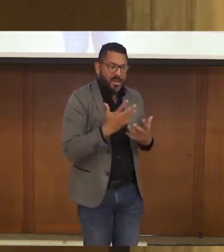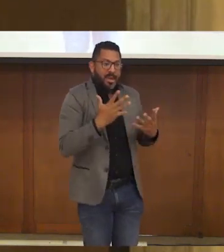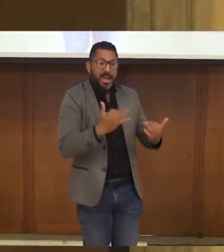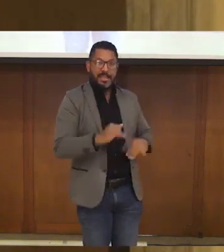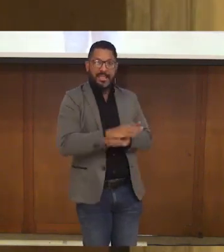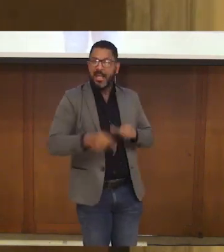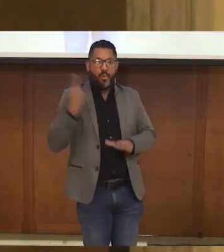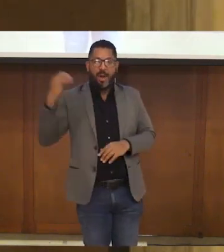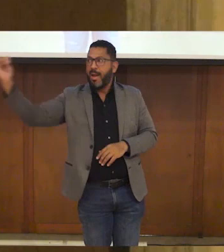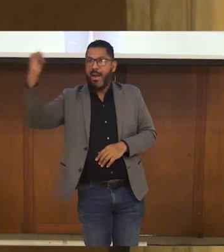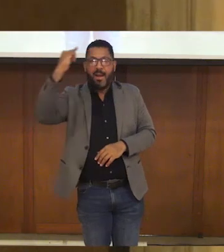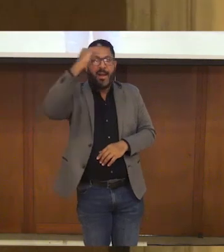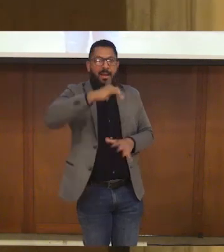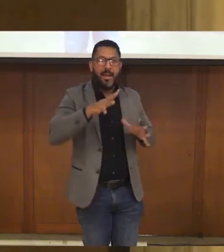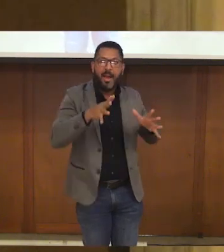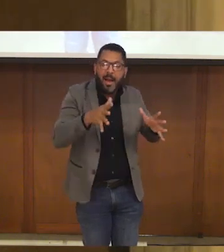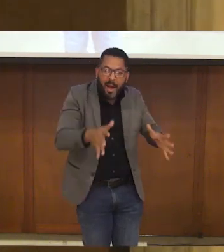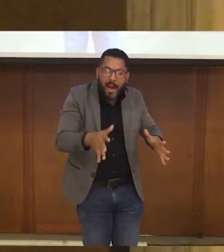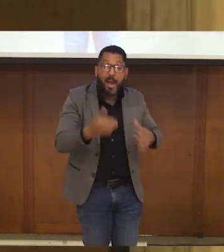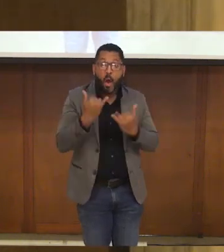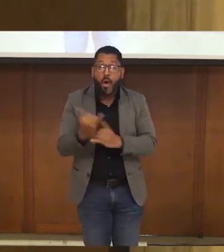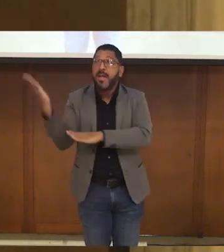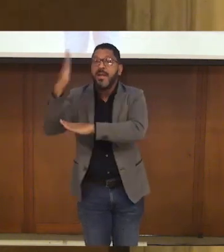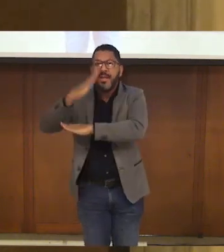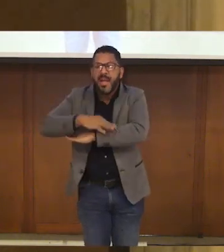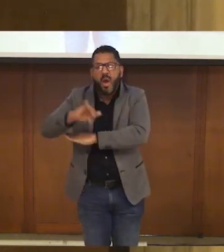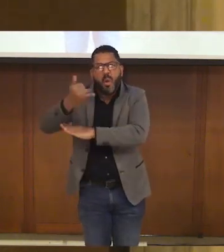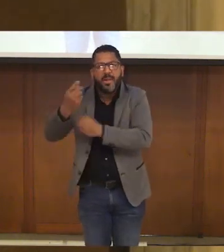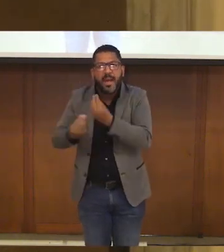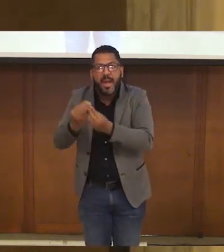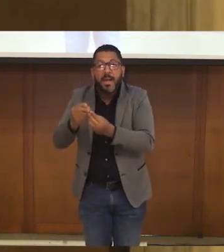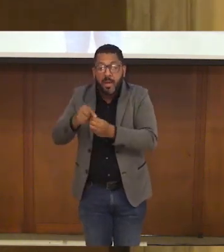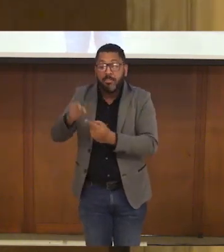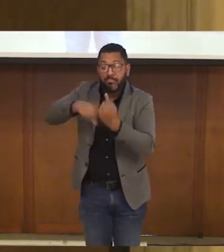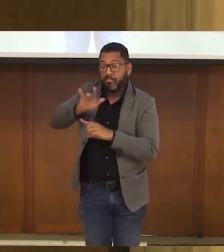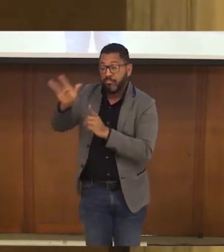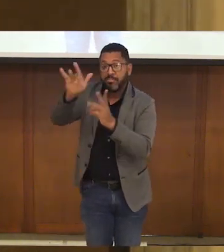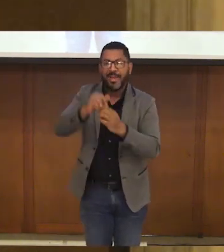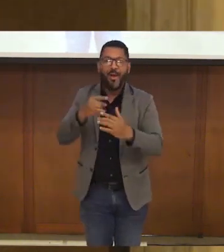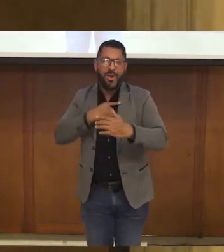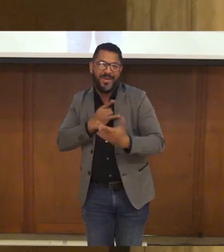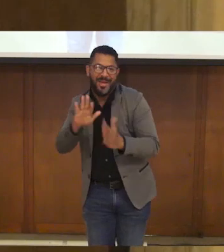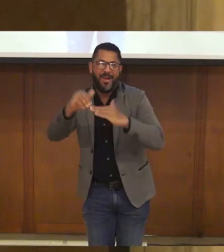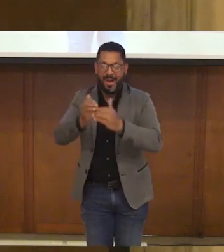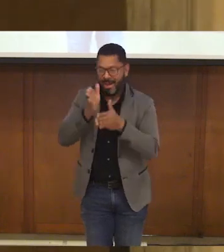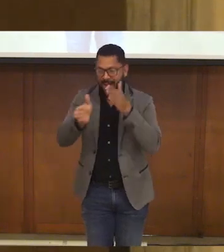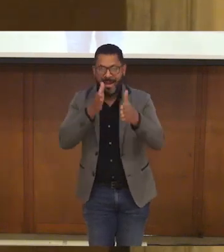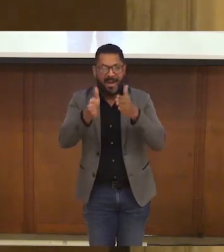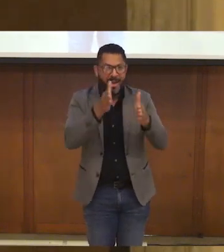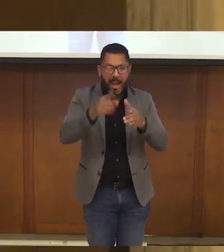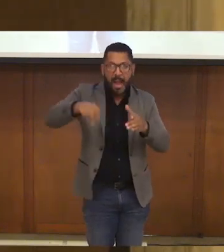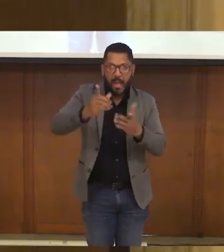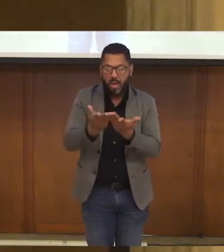Bogotá esta tarde. Y los eventos de hoy que eran pues en gira es que vas a las universidades, a